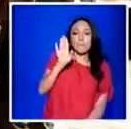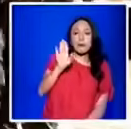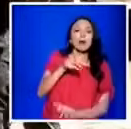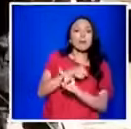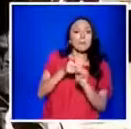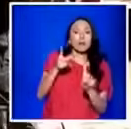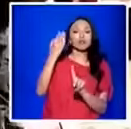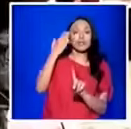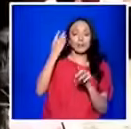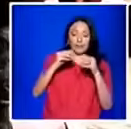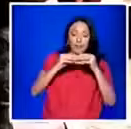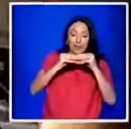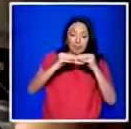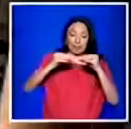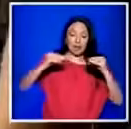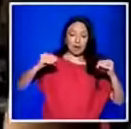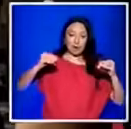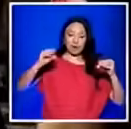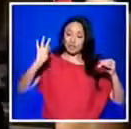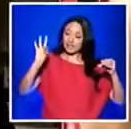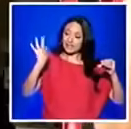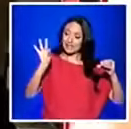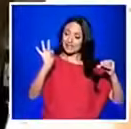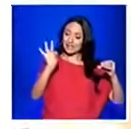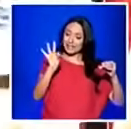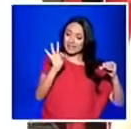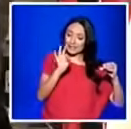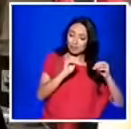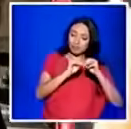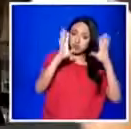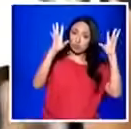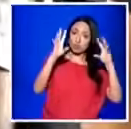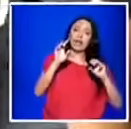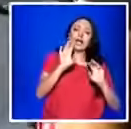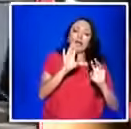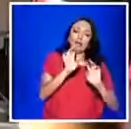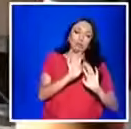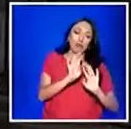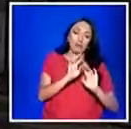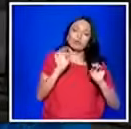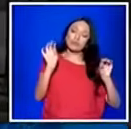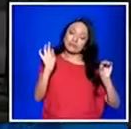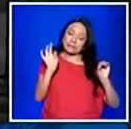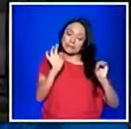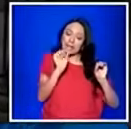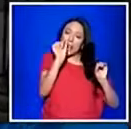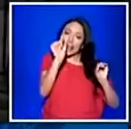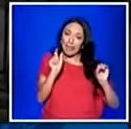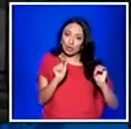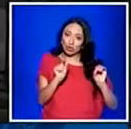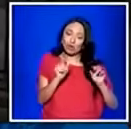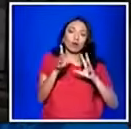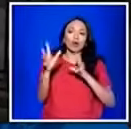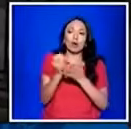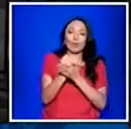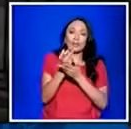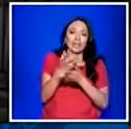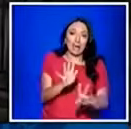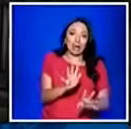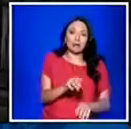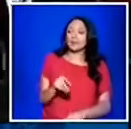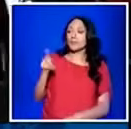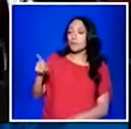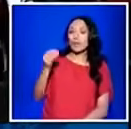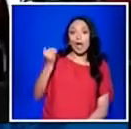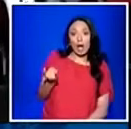que el taco de dinamita era de 20 centímetros y tenía una mecha lenta. Tras este incidente, hoy el puesto de mando